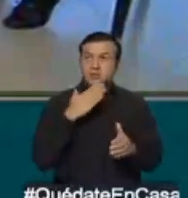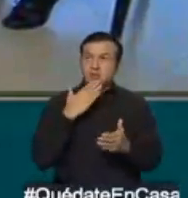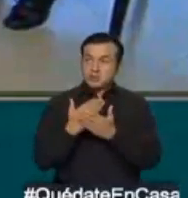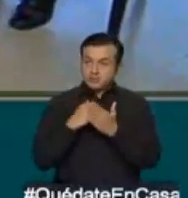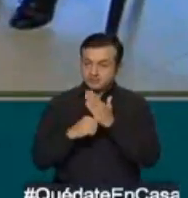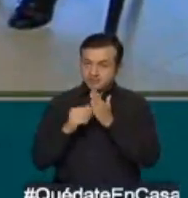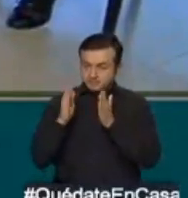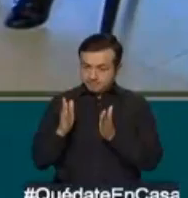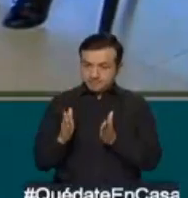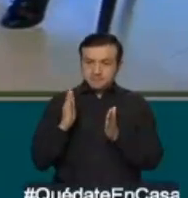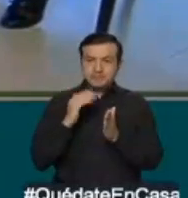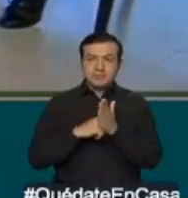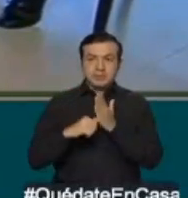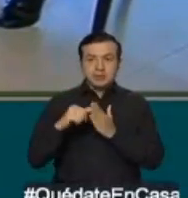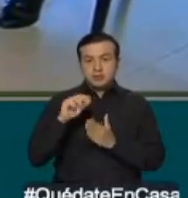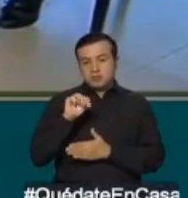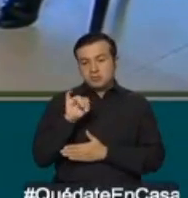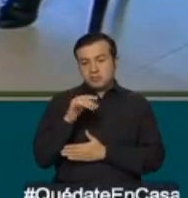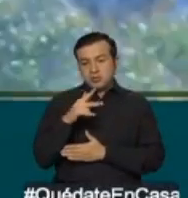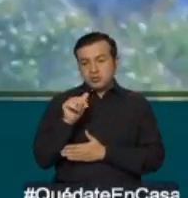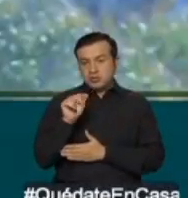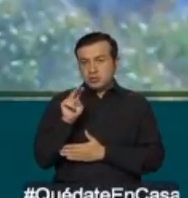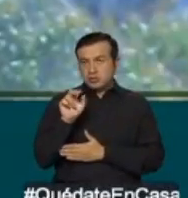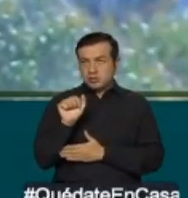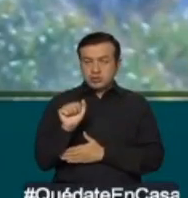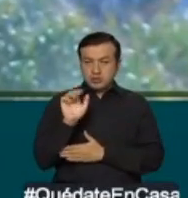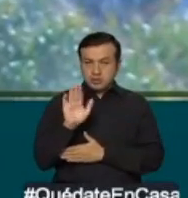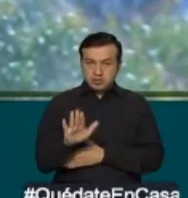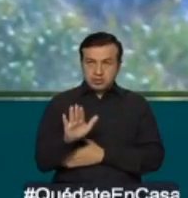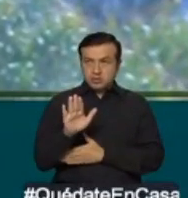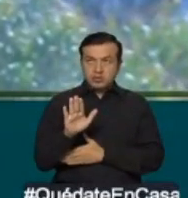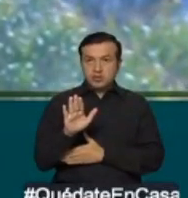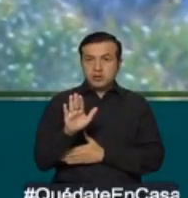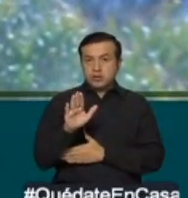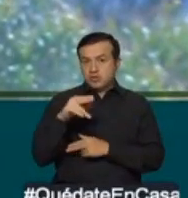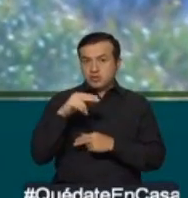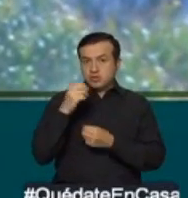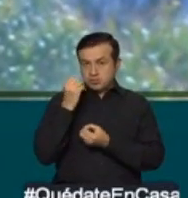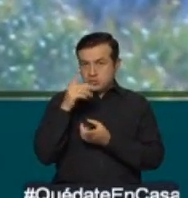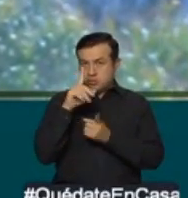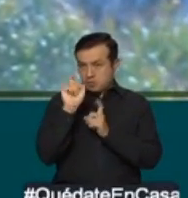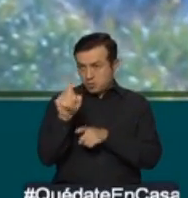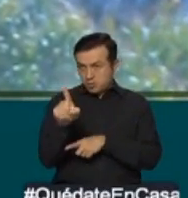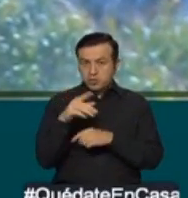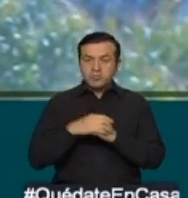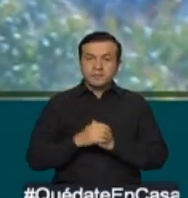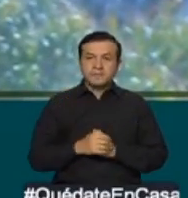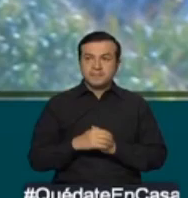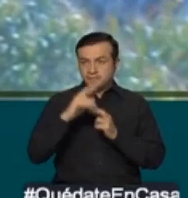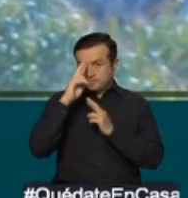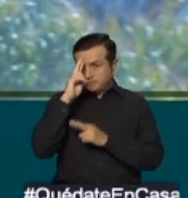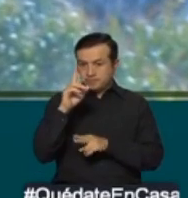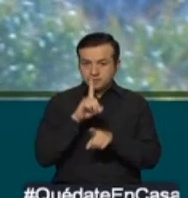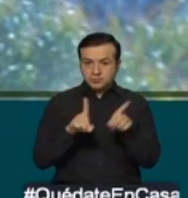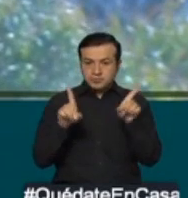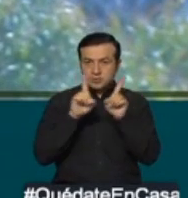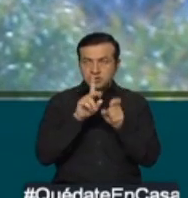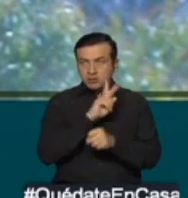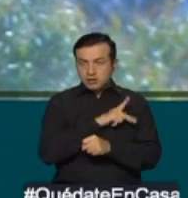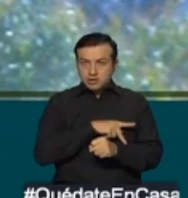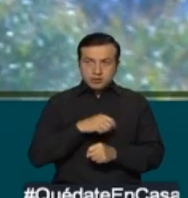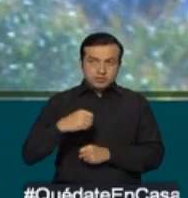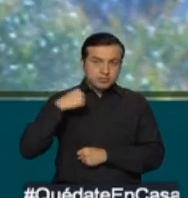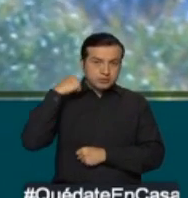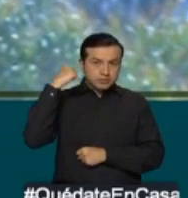ministra para el ministro andrés michelena diego cazar vaquero de la barra espaciadora cómo se va a garantizar el respeto a los datos personales y a los